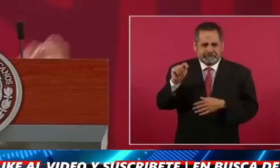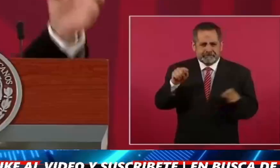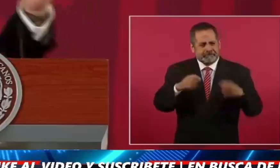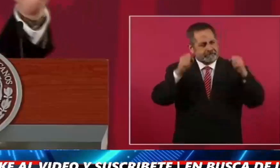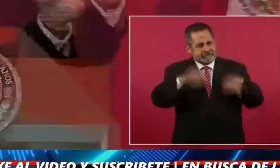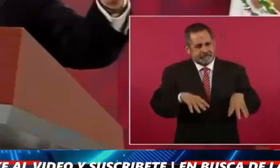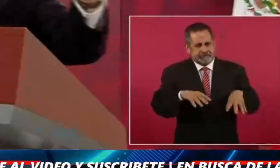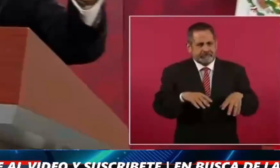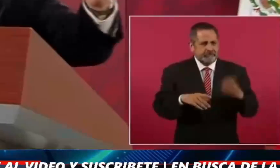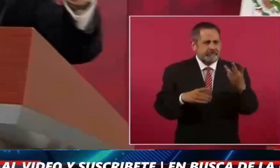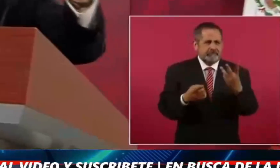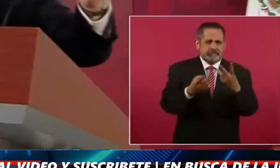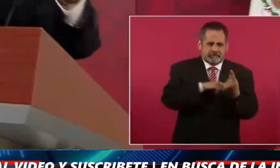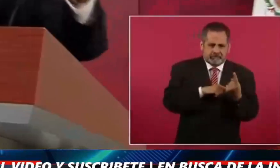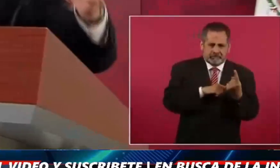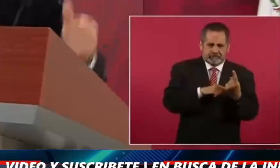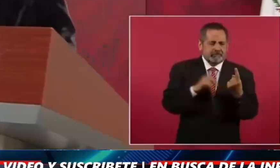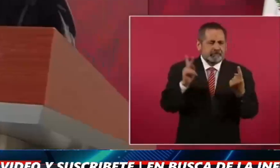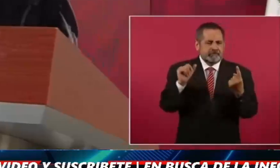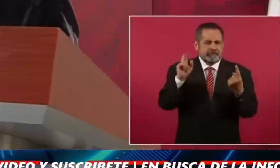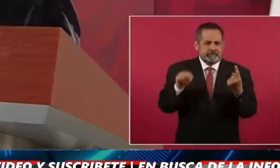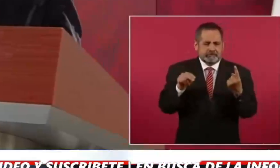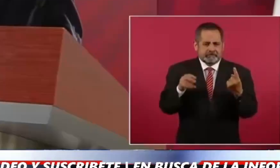y que quedara el candidato del PAN,